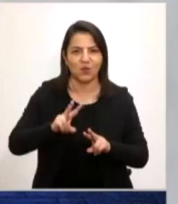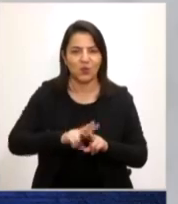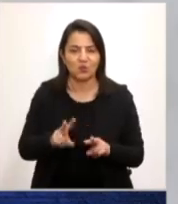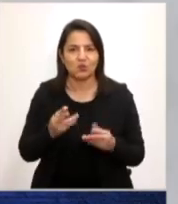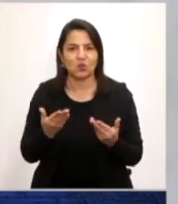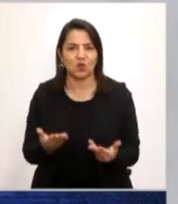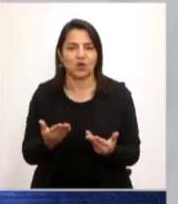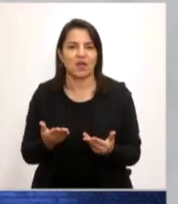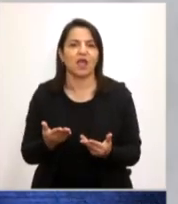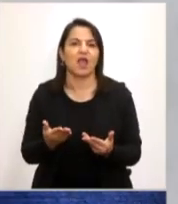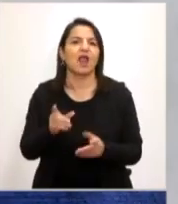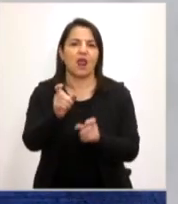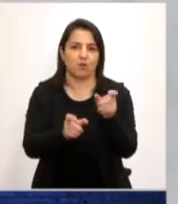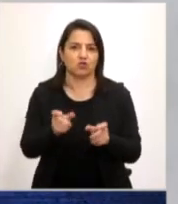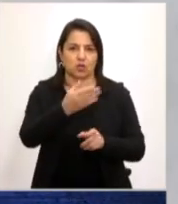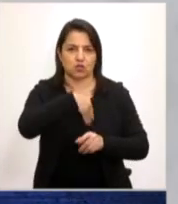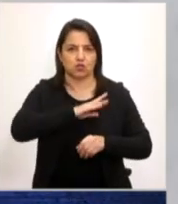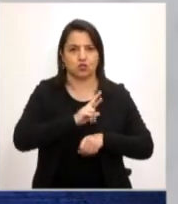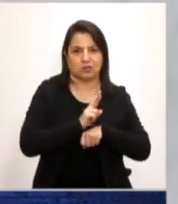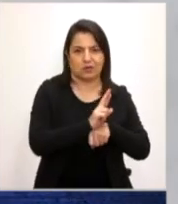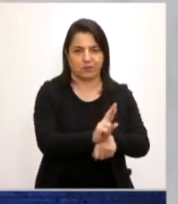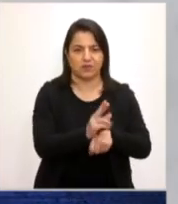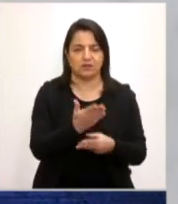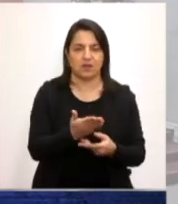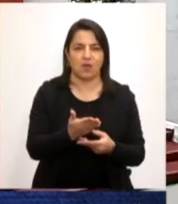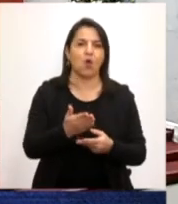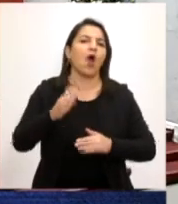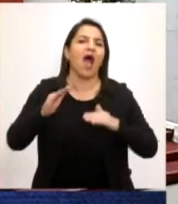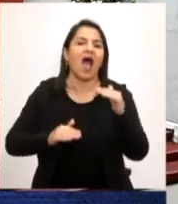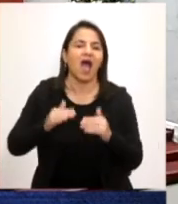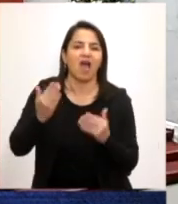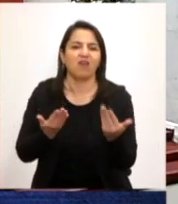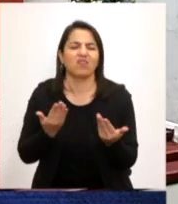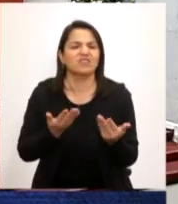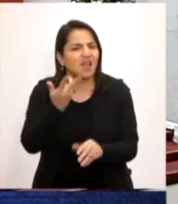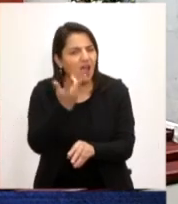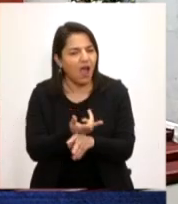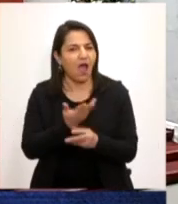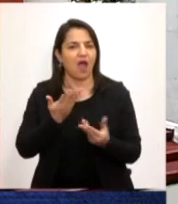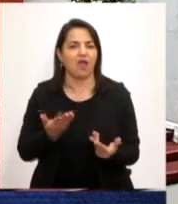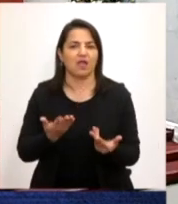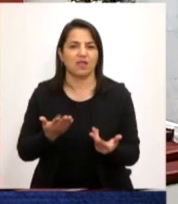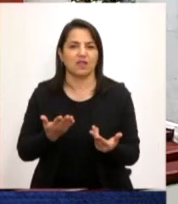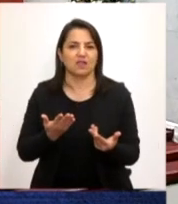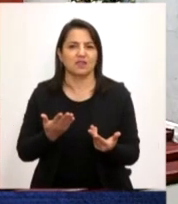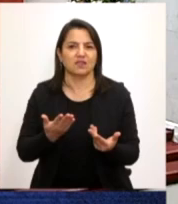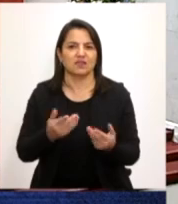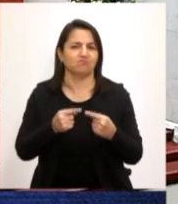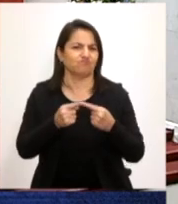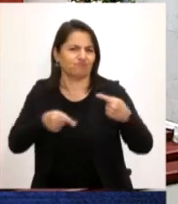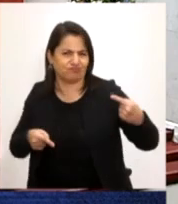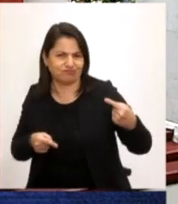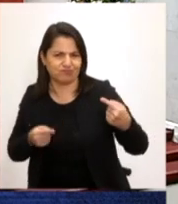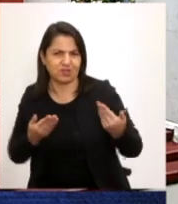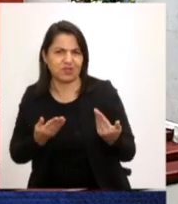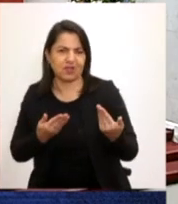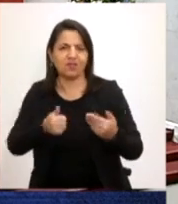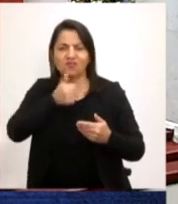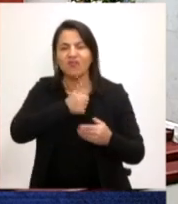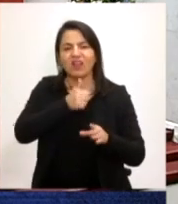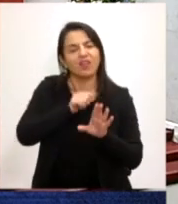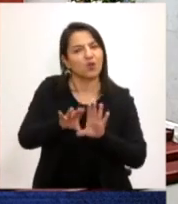en quienes los representamos. Sin embargo, muchas veces lo que encuentran es desavenencias, falta de